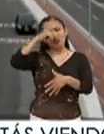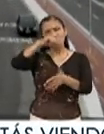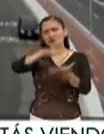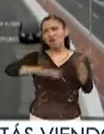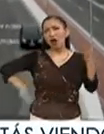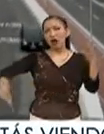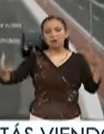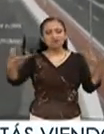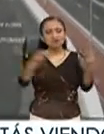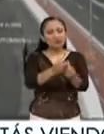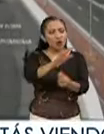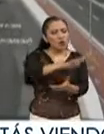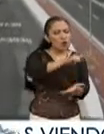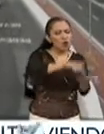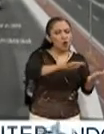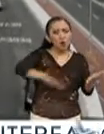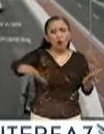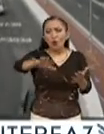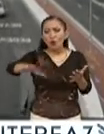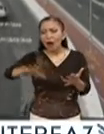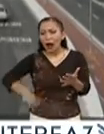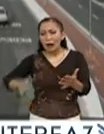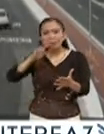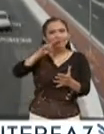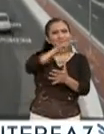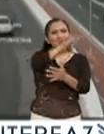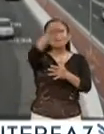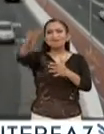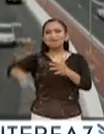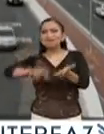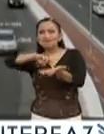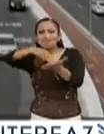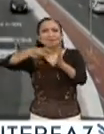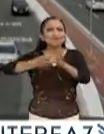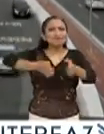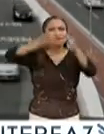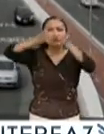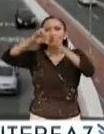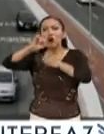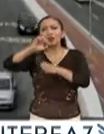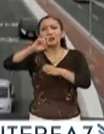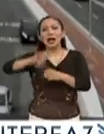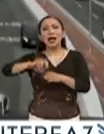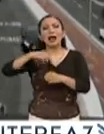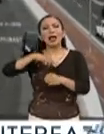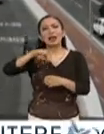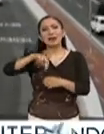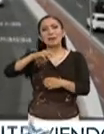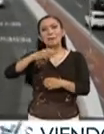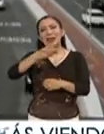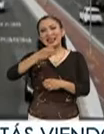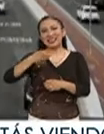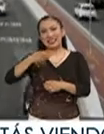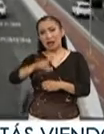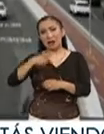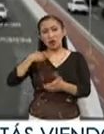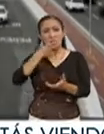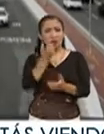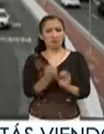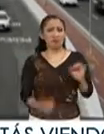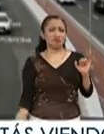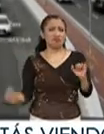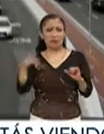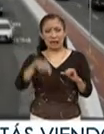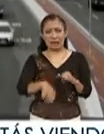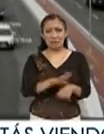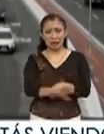donde se conjugan los espacios a partir de la visión y arquitectura de Oscar Niemeyer, uno de los arquitectos más